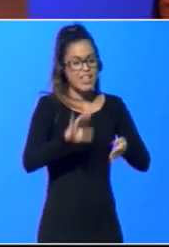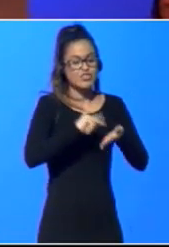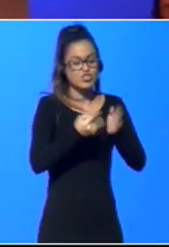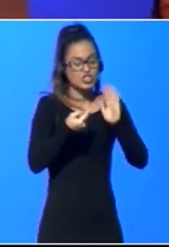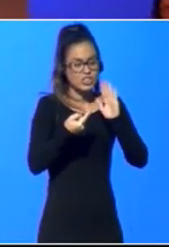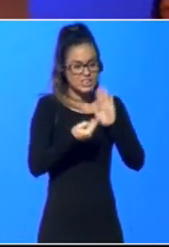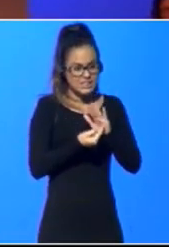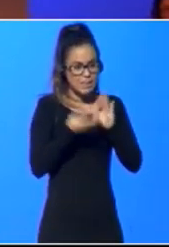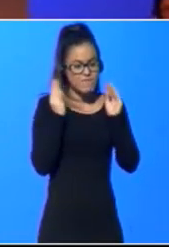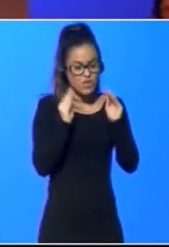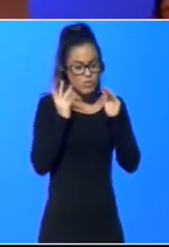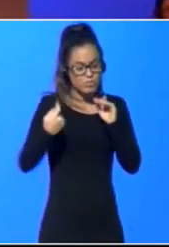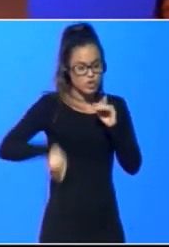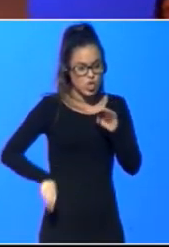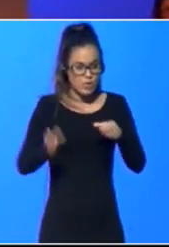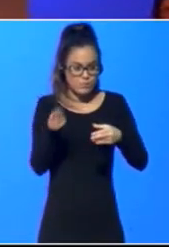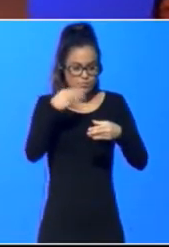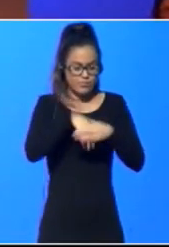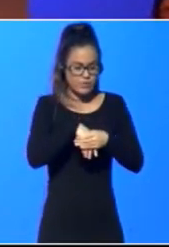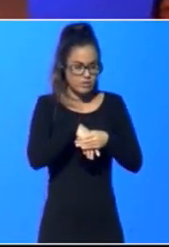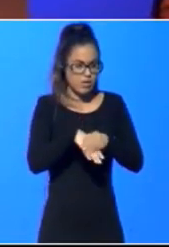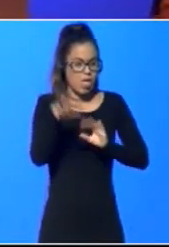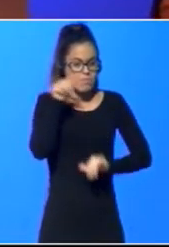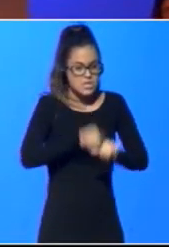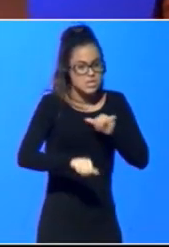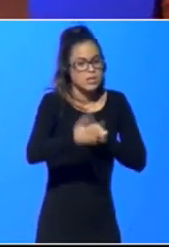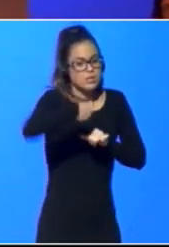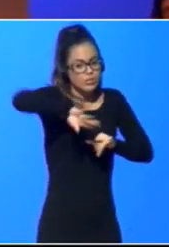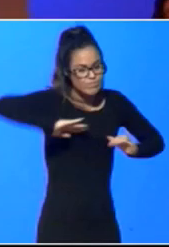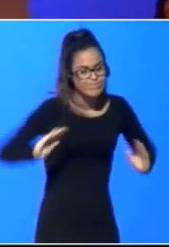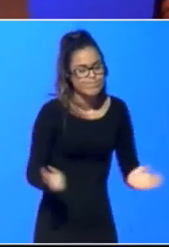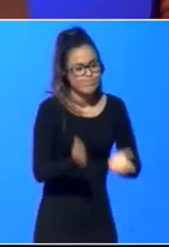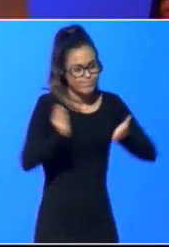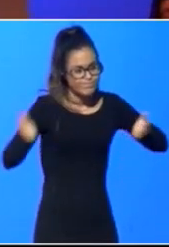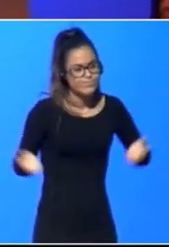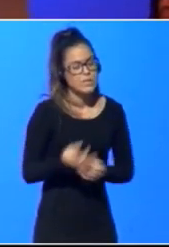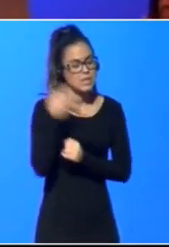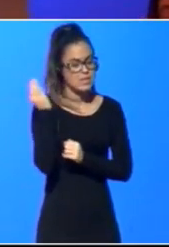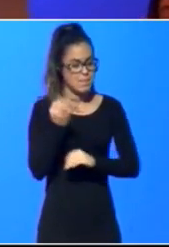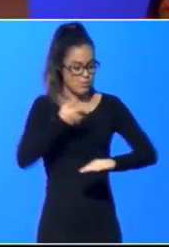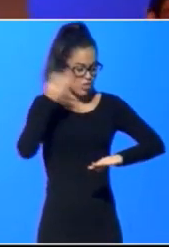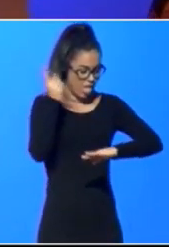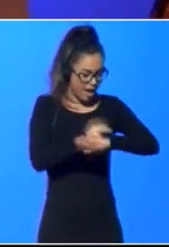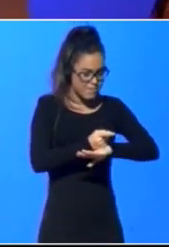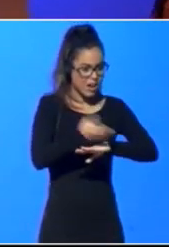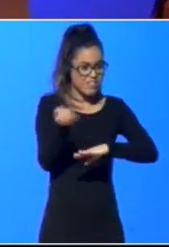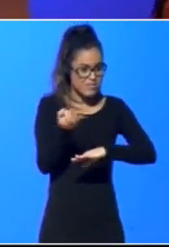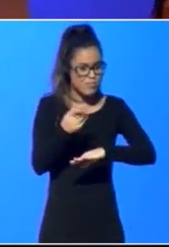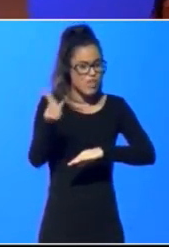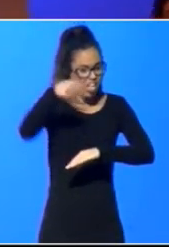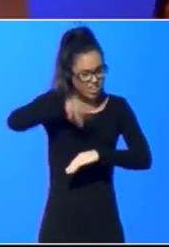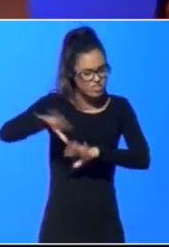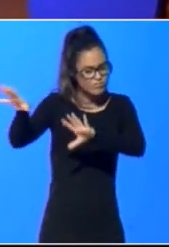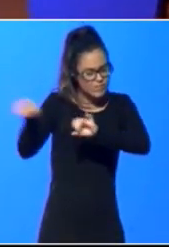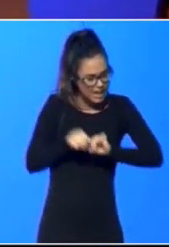de la formación profesional. Desde ahí tenemos que empujar, tenemos que obligar a que se les acoja, a que se les atienda y a que también